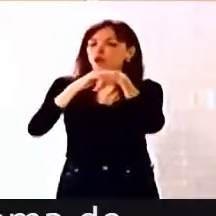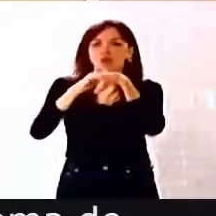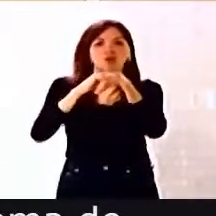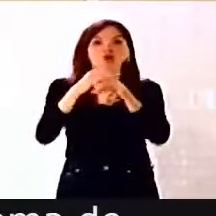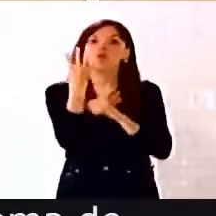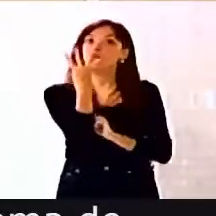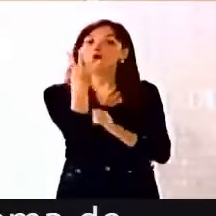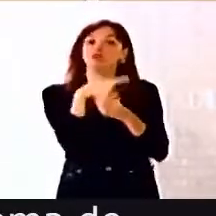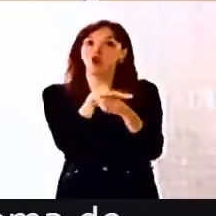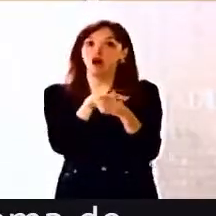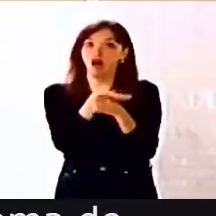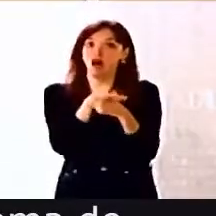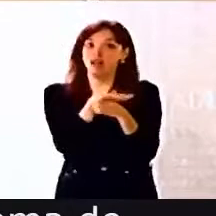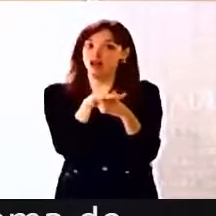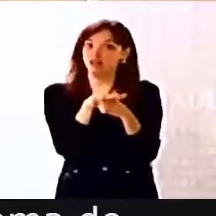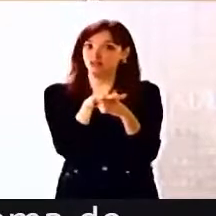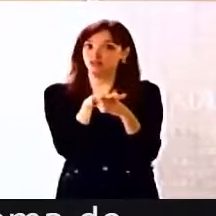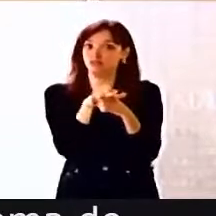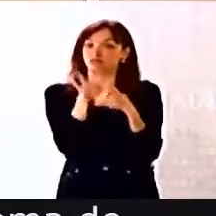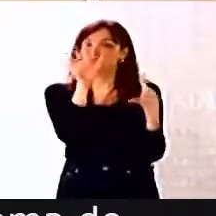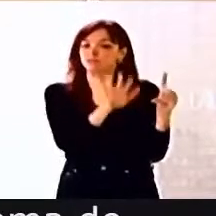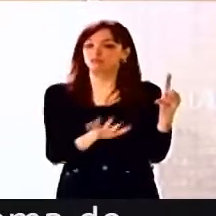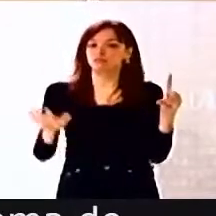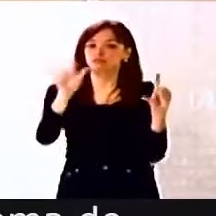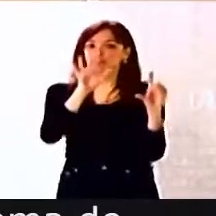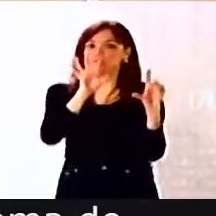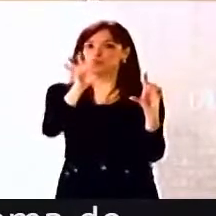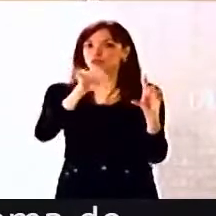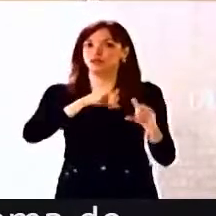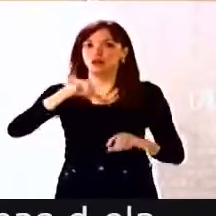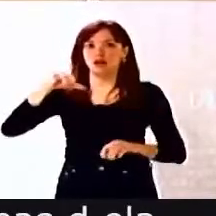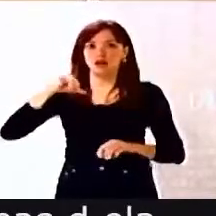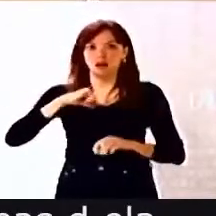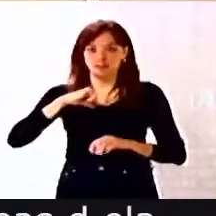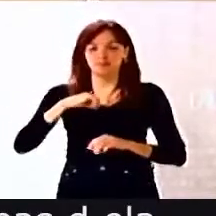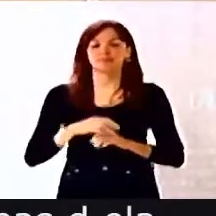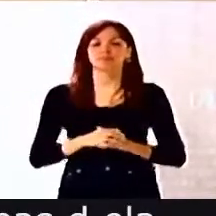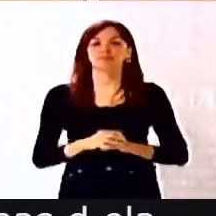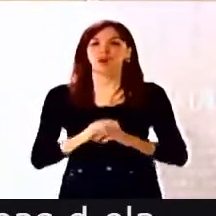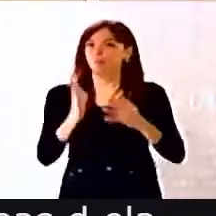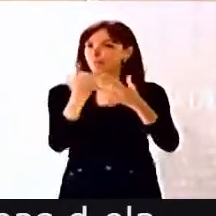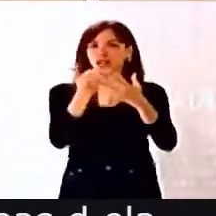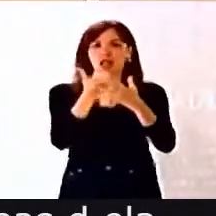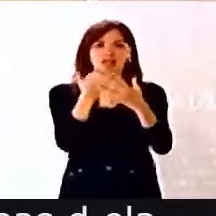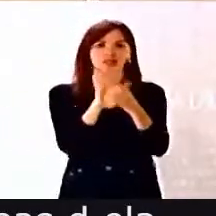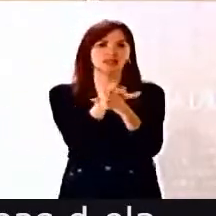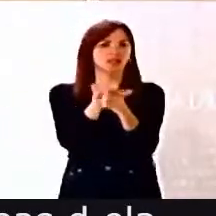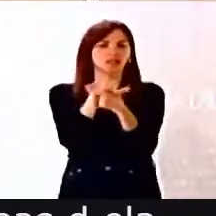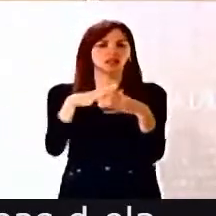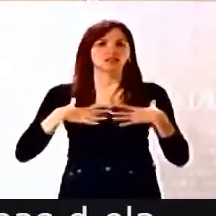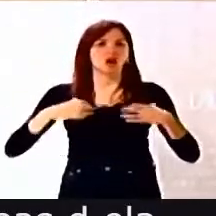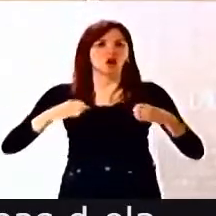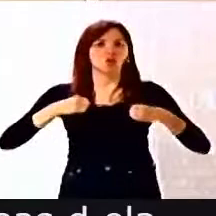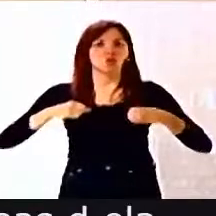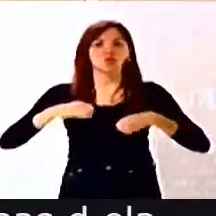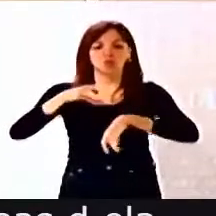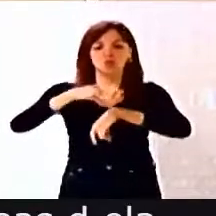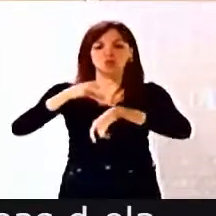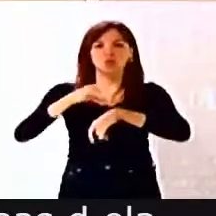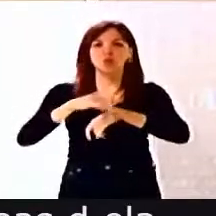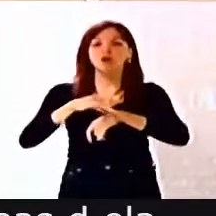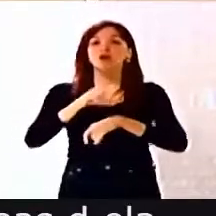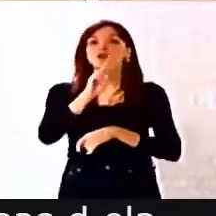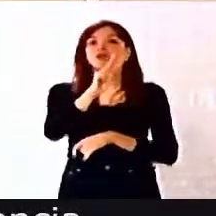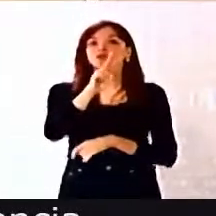áreas de la comunidad autónoma, en la mitad de ellas, la incidencia acumulada supera los